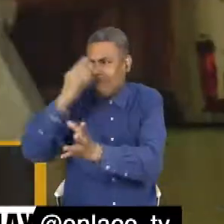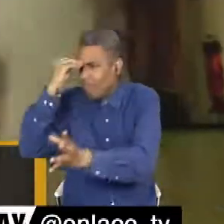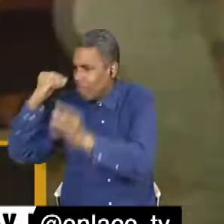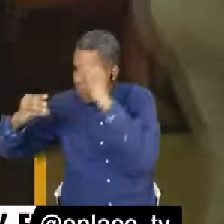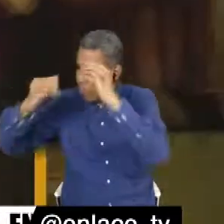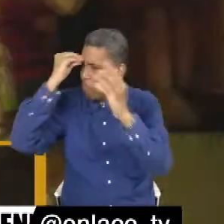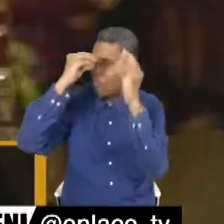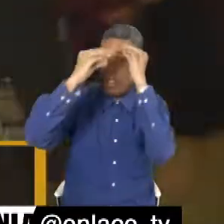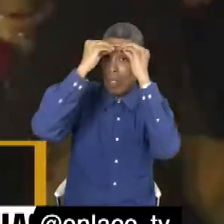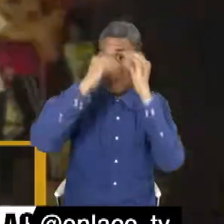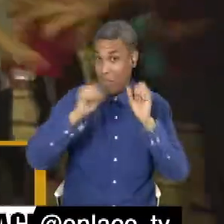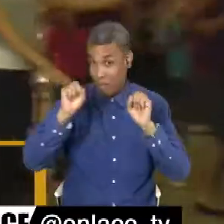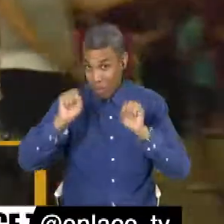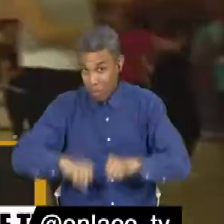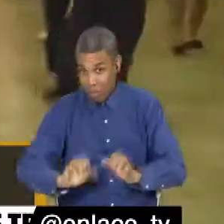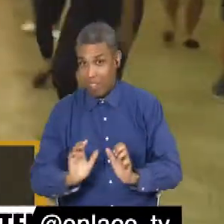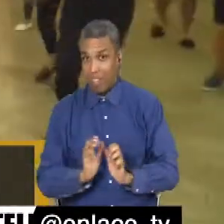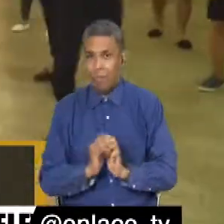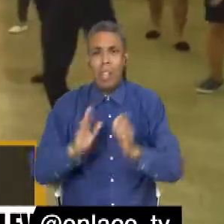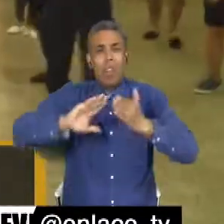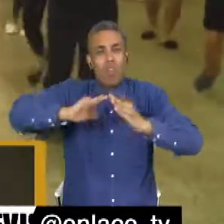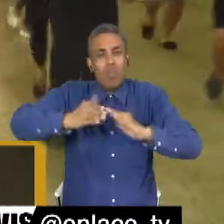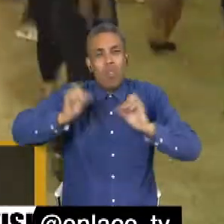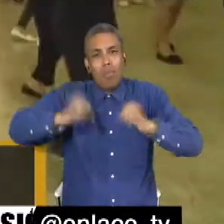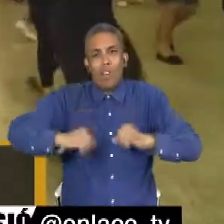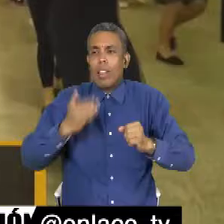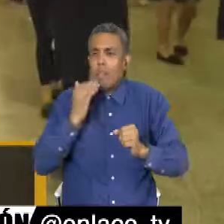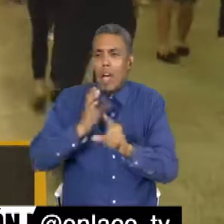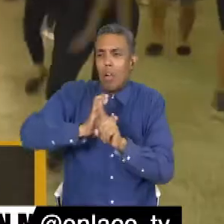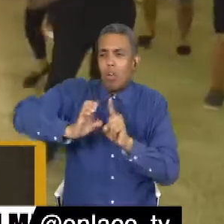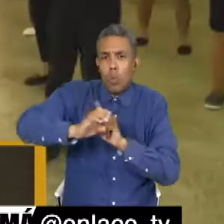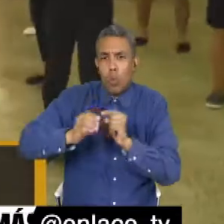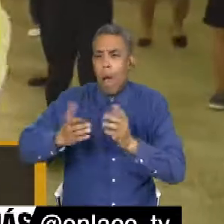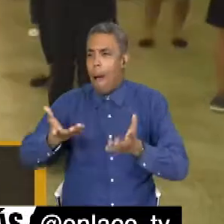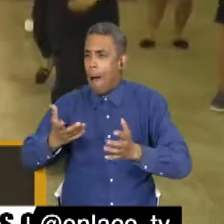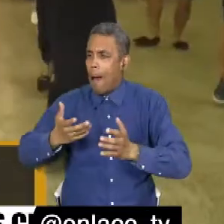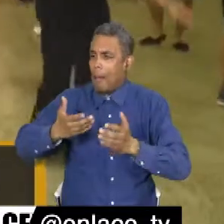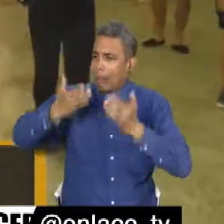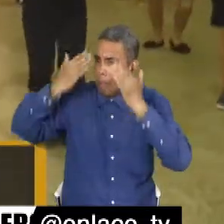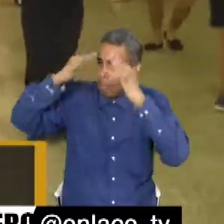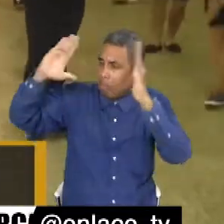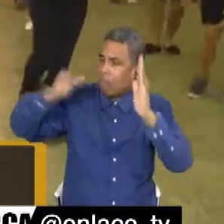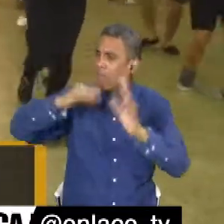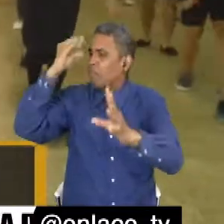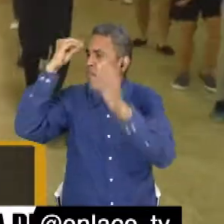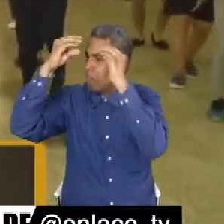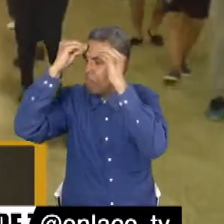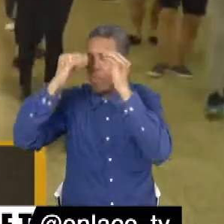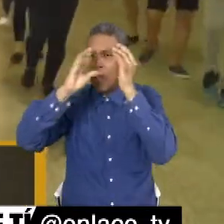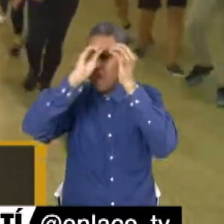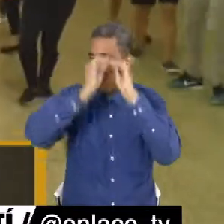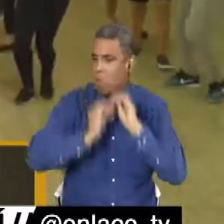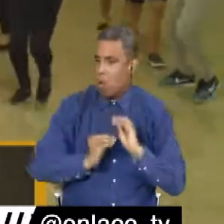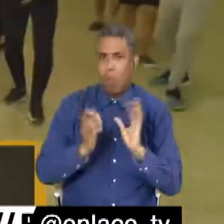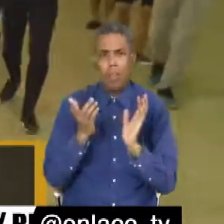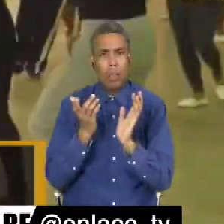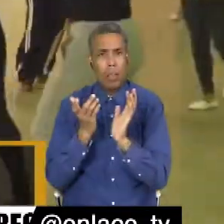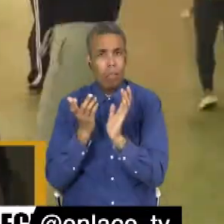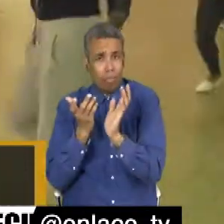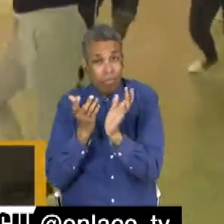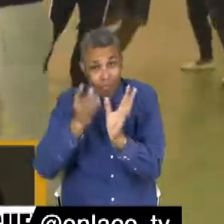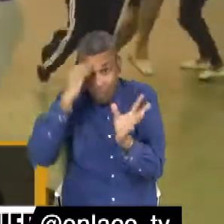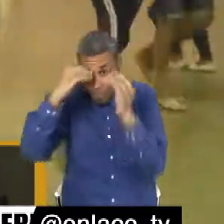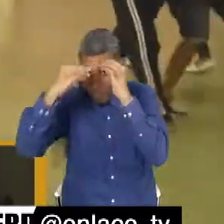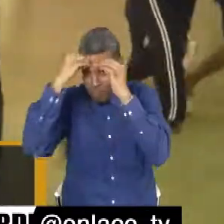público en general ser partícipe de la cultura y hacer formación de públicos también.